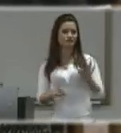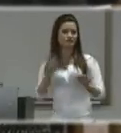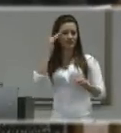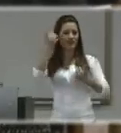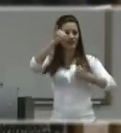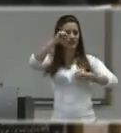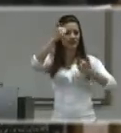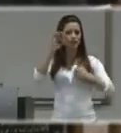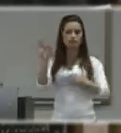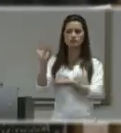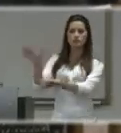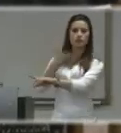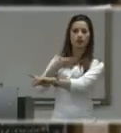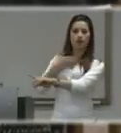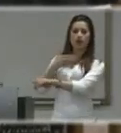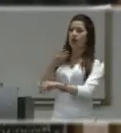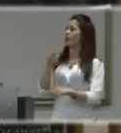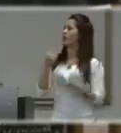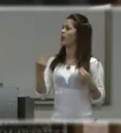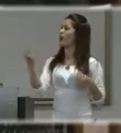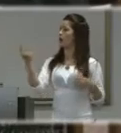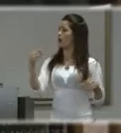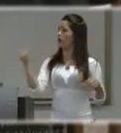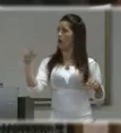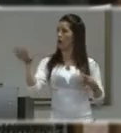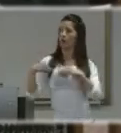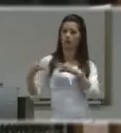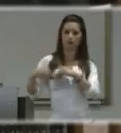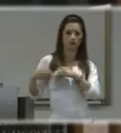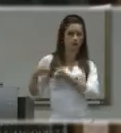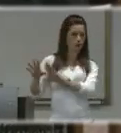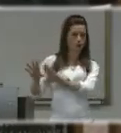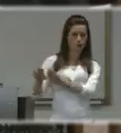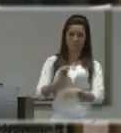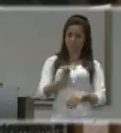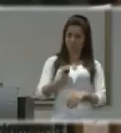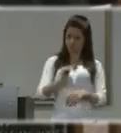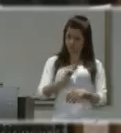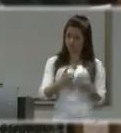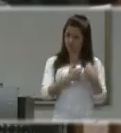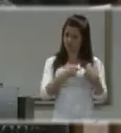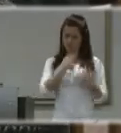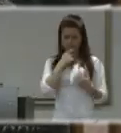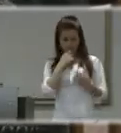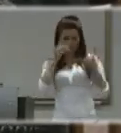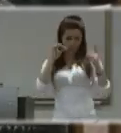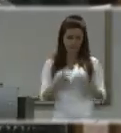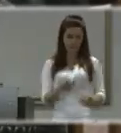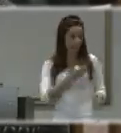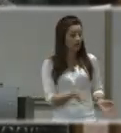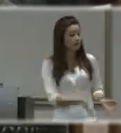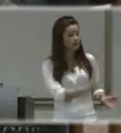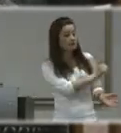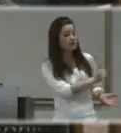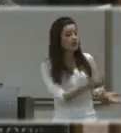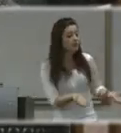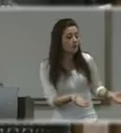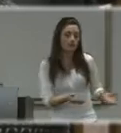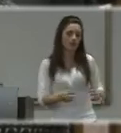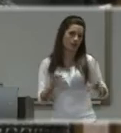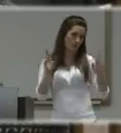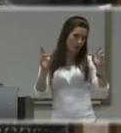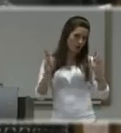más a la mamá, ¿no? Yo diría que más como darle criterio a los hijos para que ellos tomen decisiones acertadas. Uh-huh. Sí,